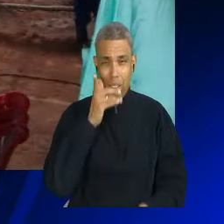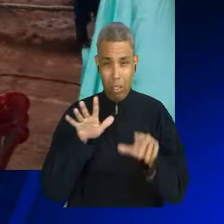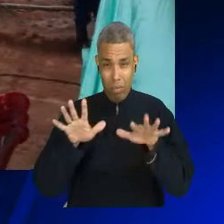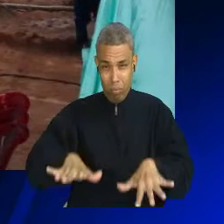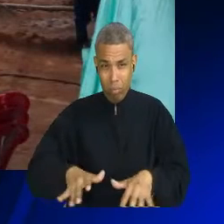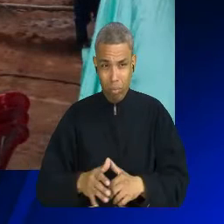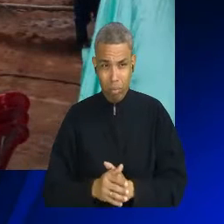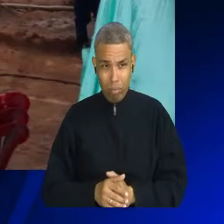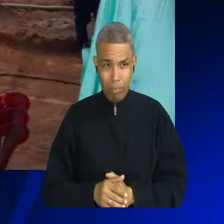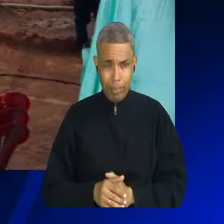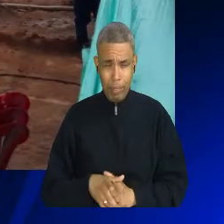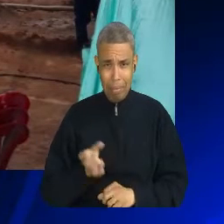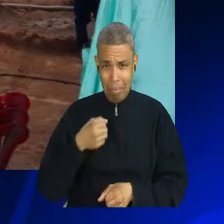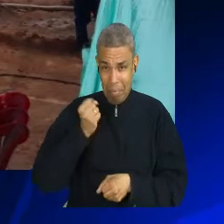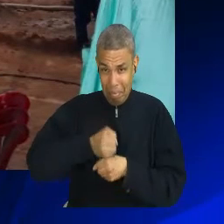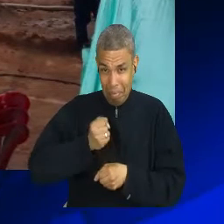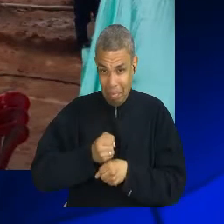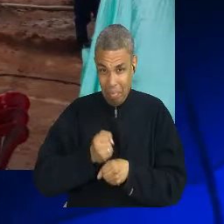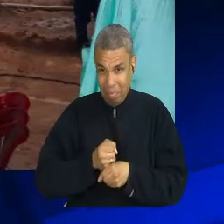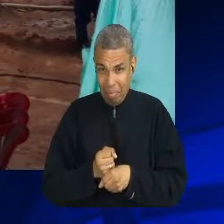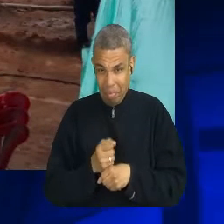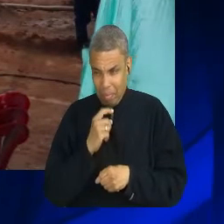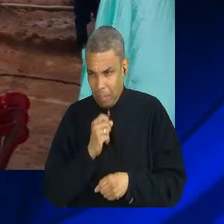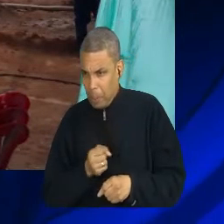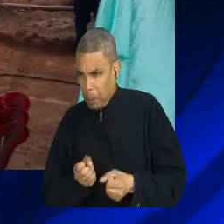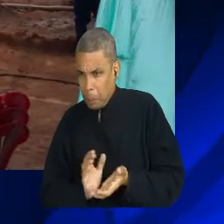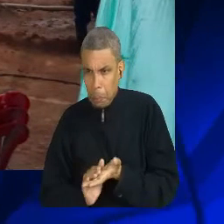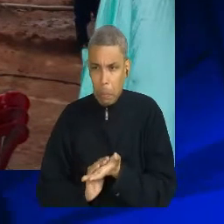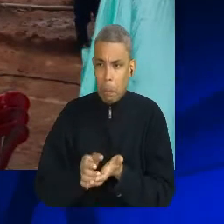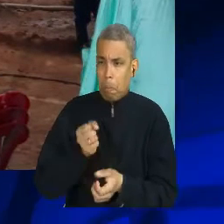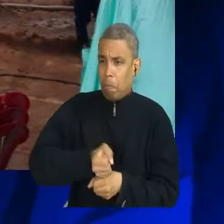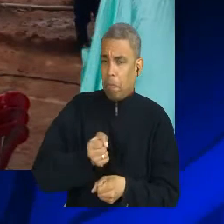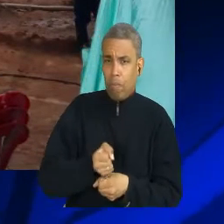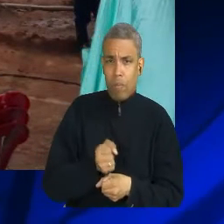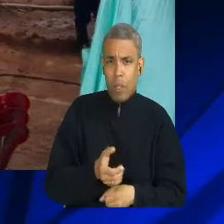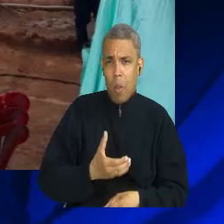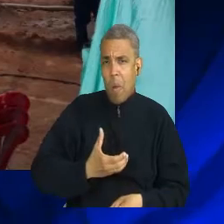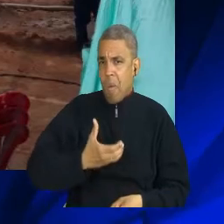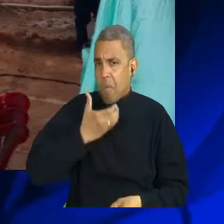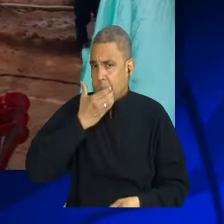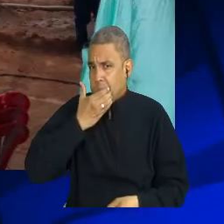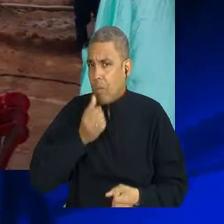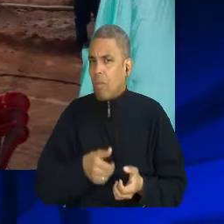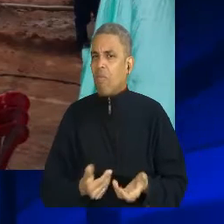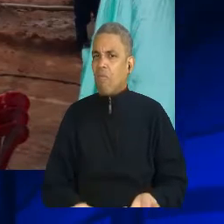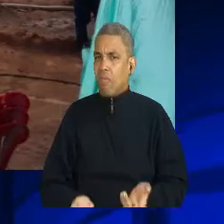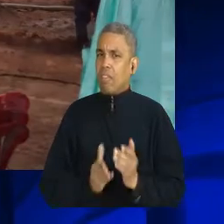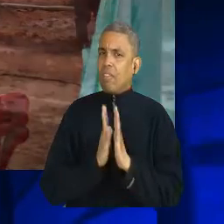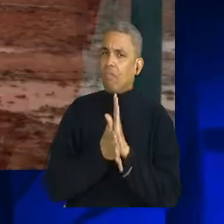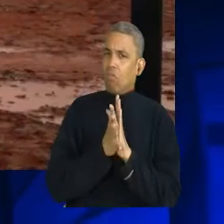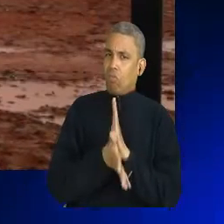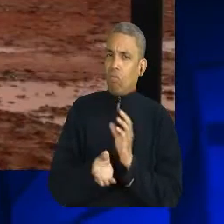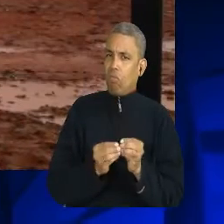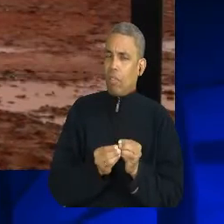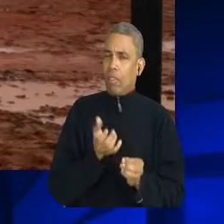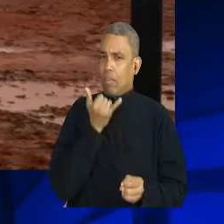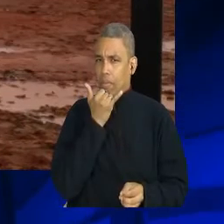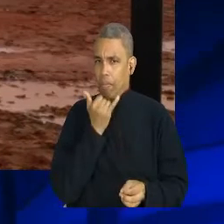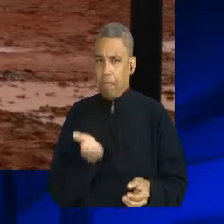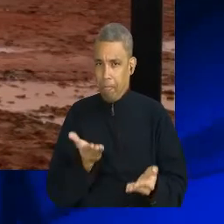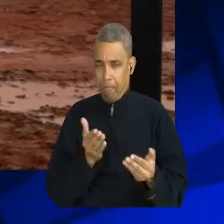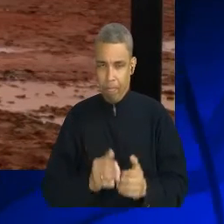de personal allí que trabaja, que labora, que pueda sacar adelante esta obra. ¿Qué decirle a todos los habitantes de este sector y de